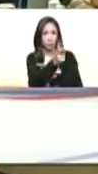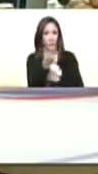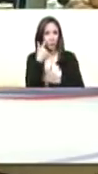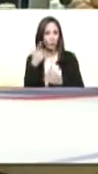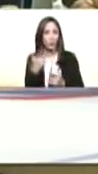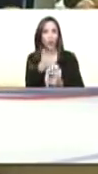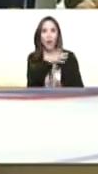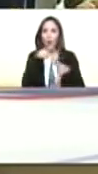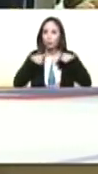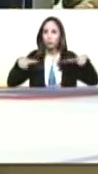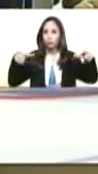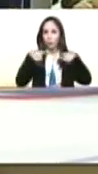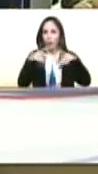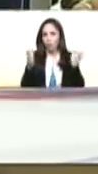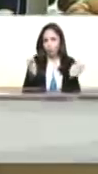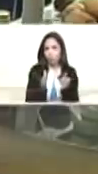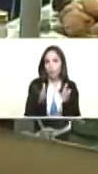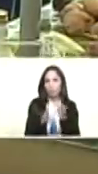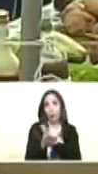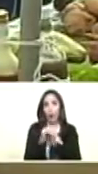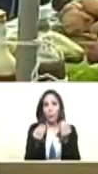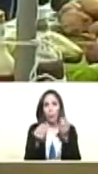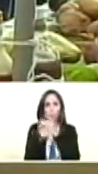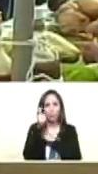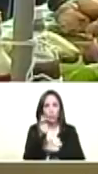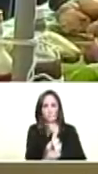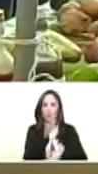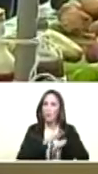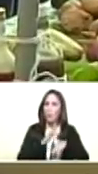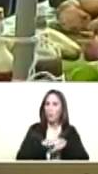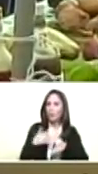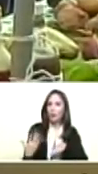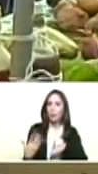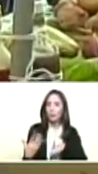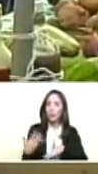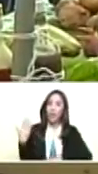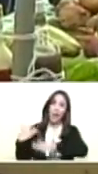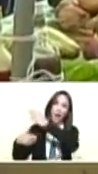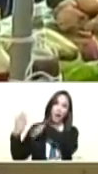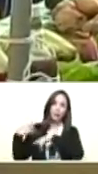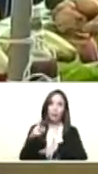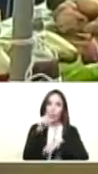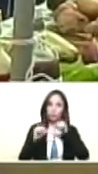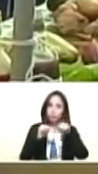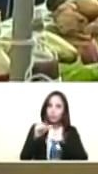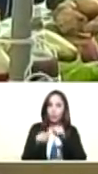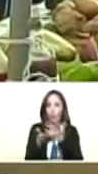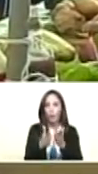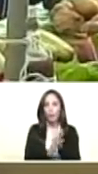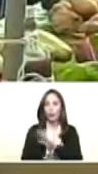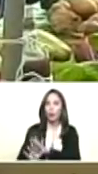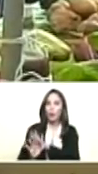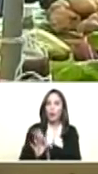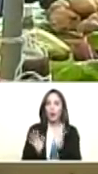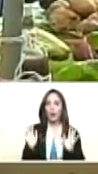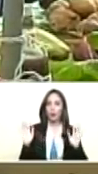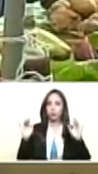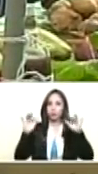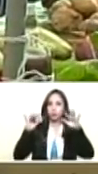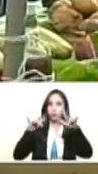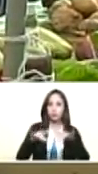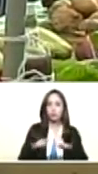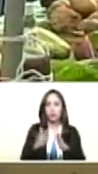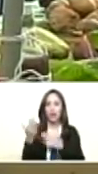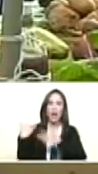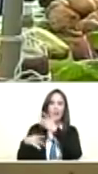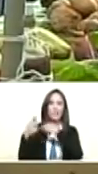pequeño espacio. ¿Por qué? Porque durante un siglo toda Venezuela se vino, producto del modelo de